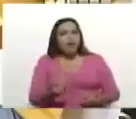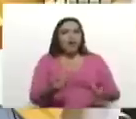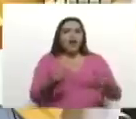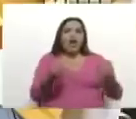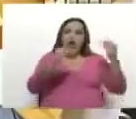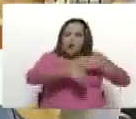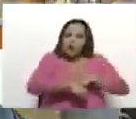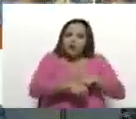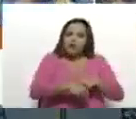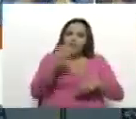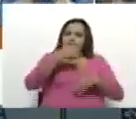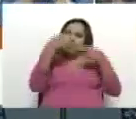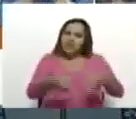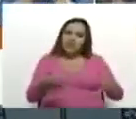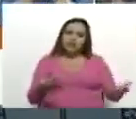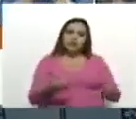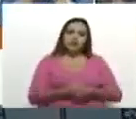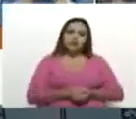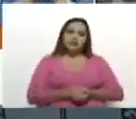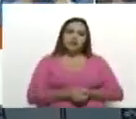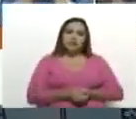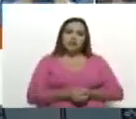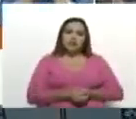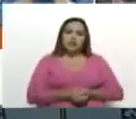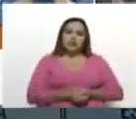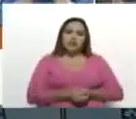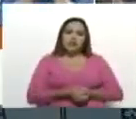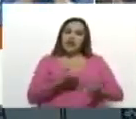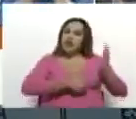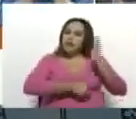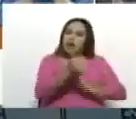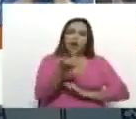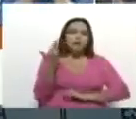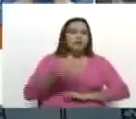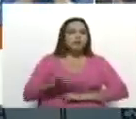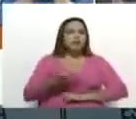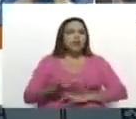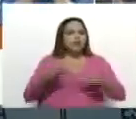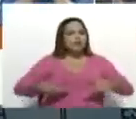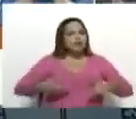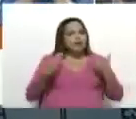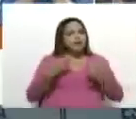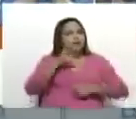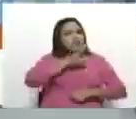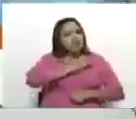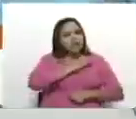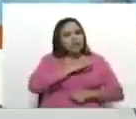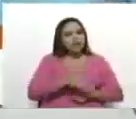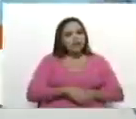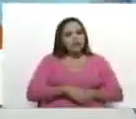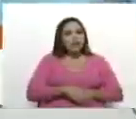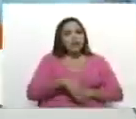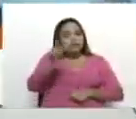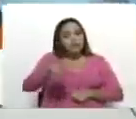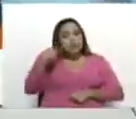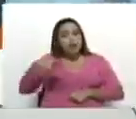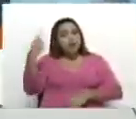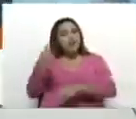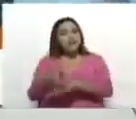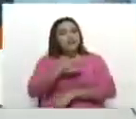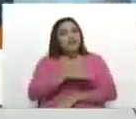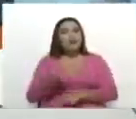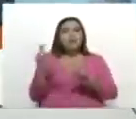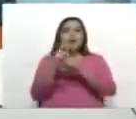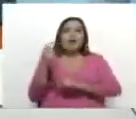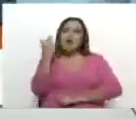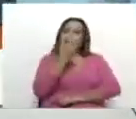palabra el principal capital que un ser humano tiene el principal capital que un político debiera tener es su palabra